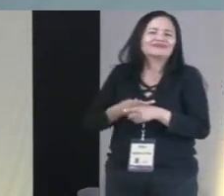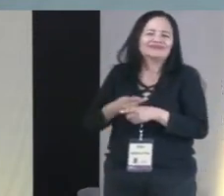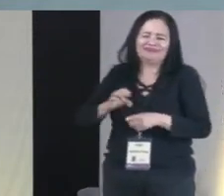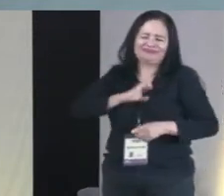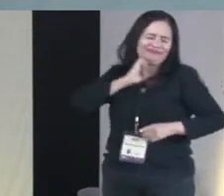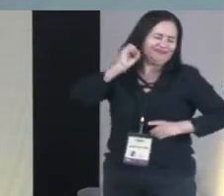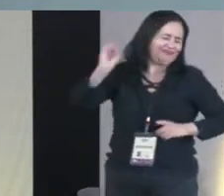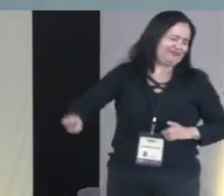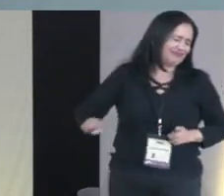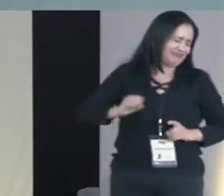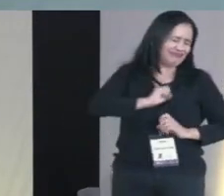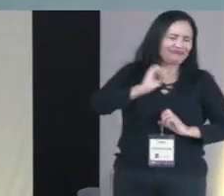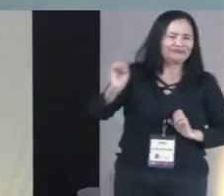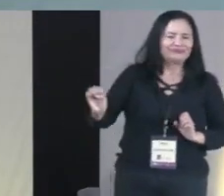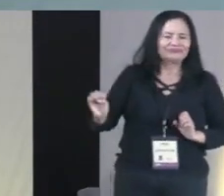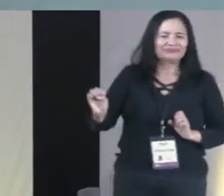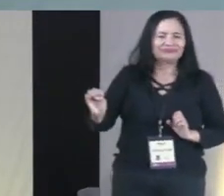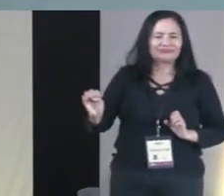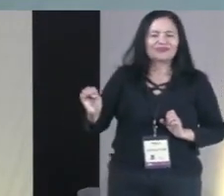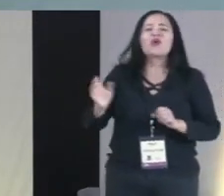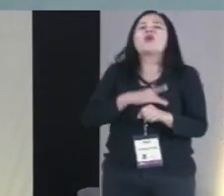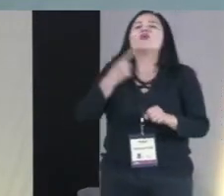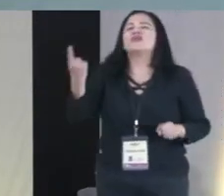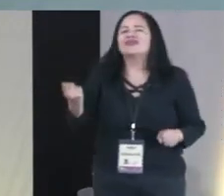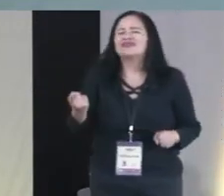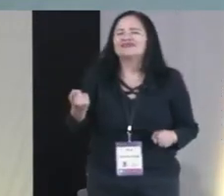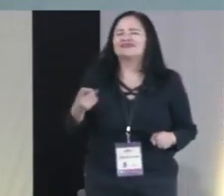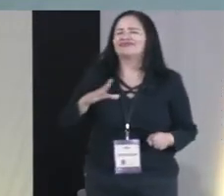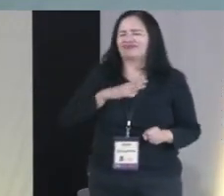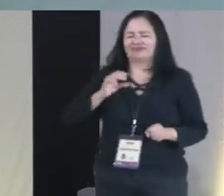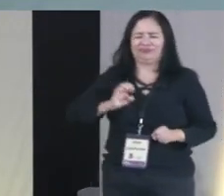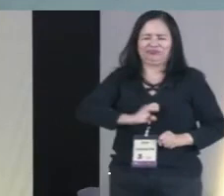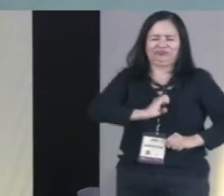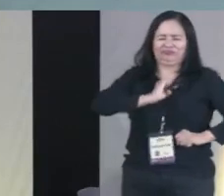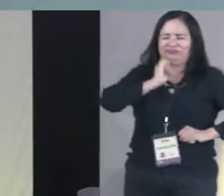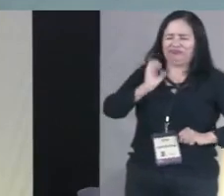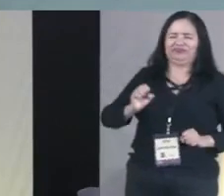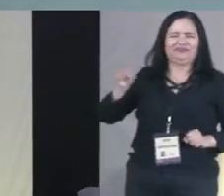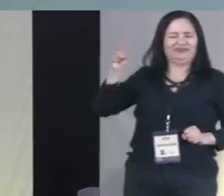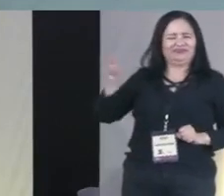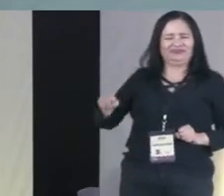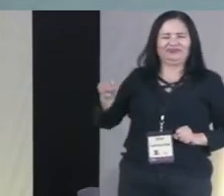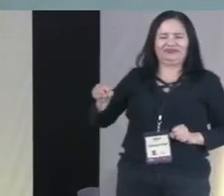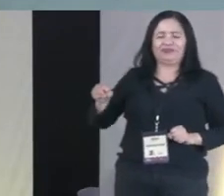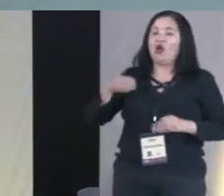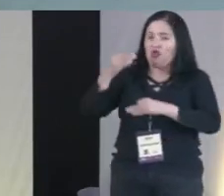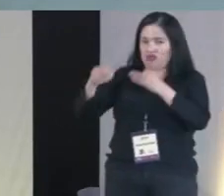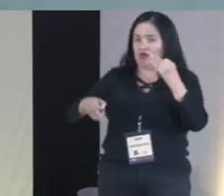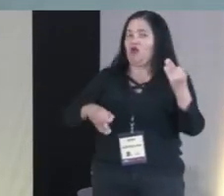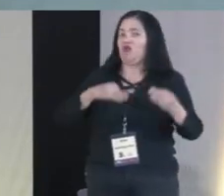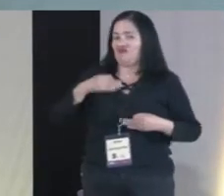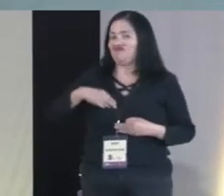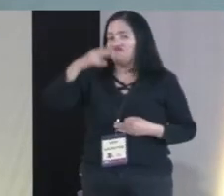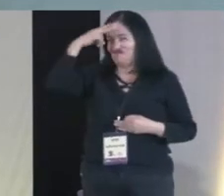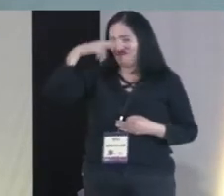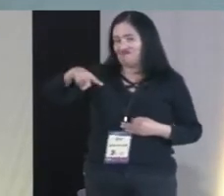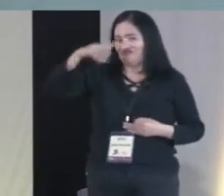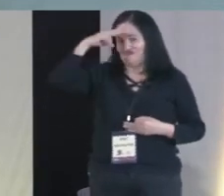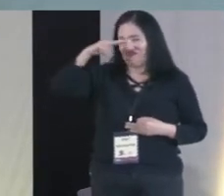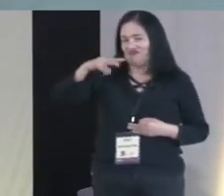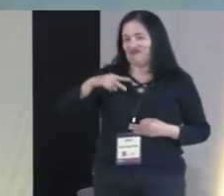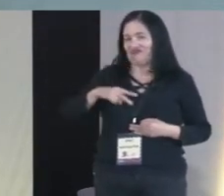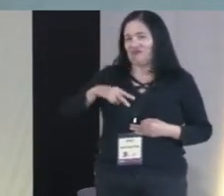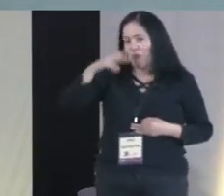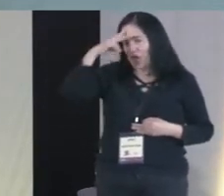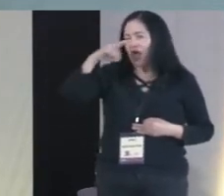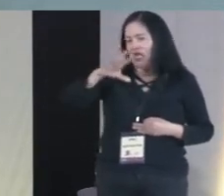Porque sí, hay una oligarquía muy despreciable mexicana que le enciende